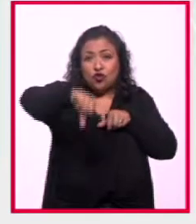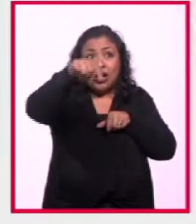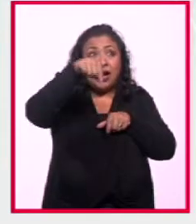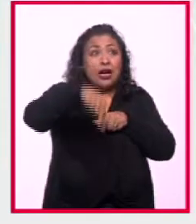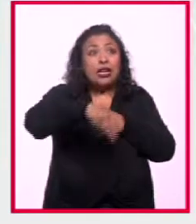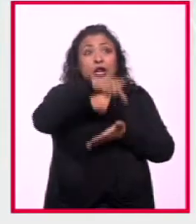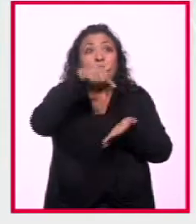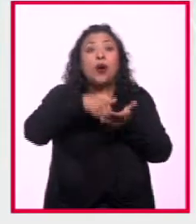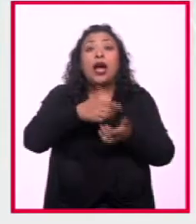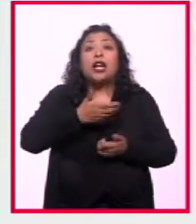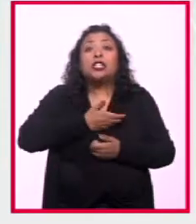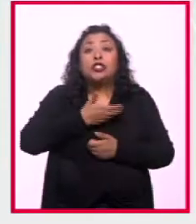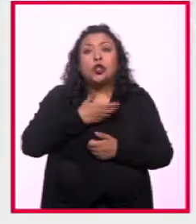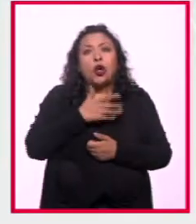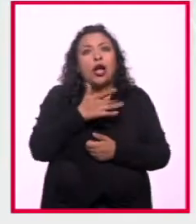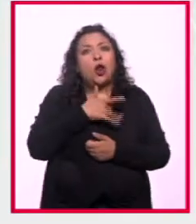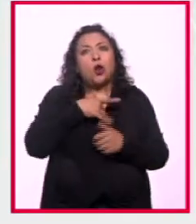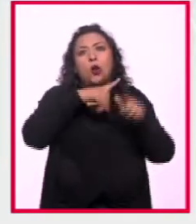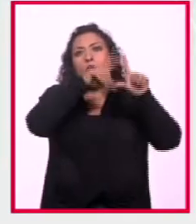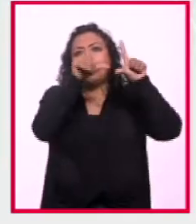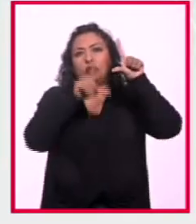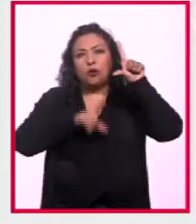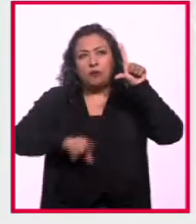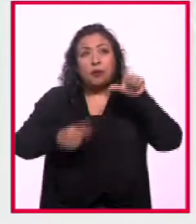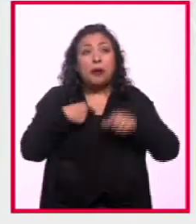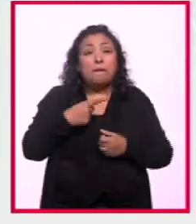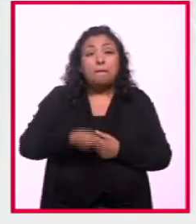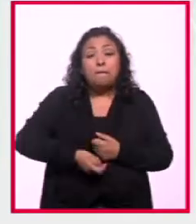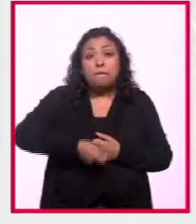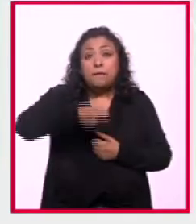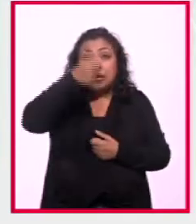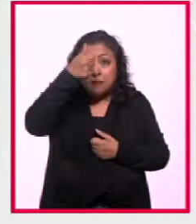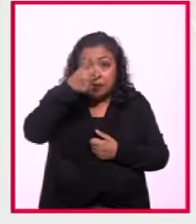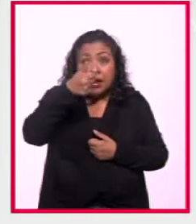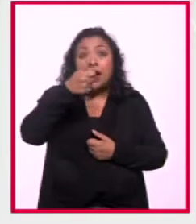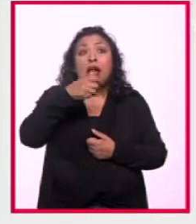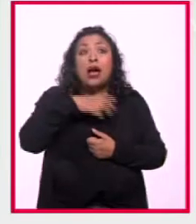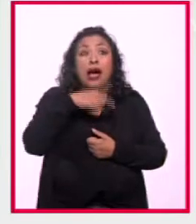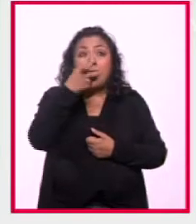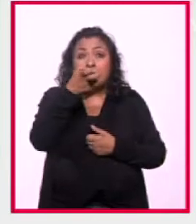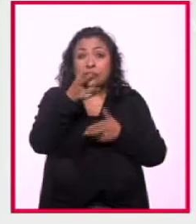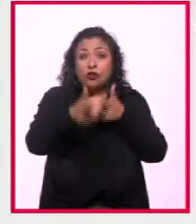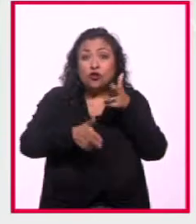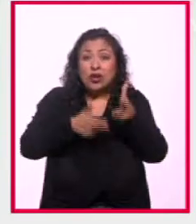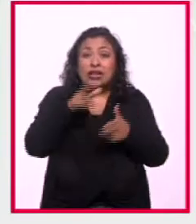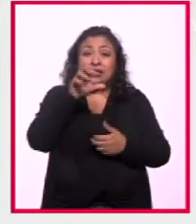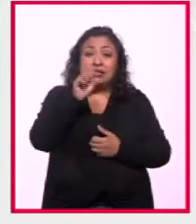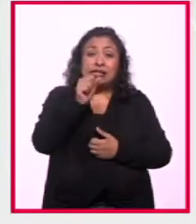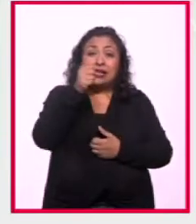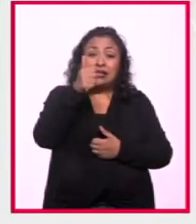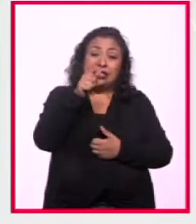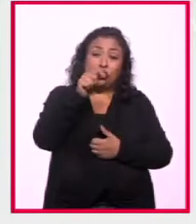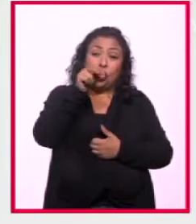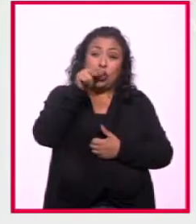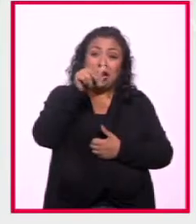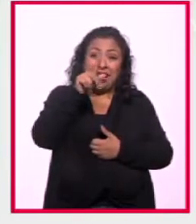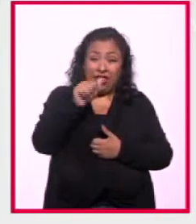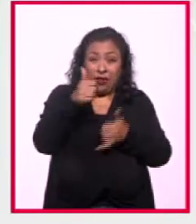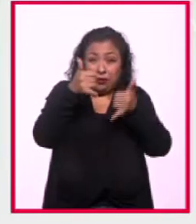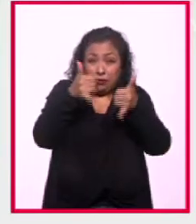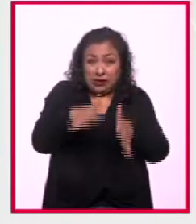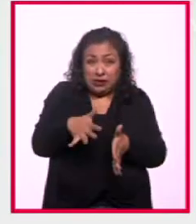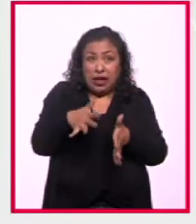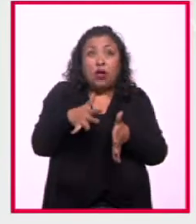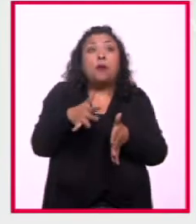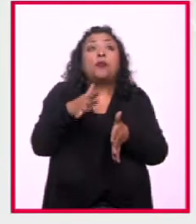en el corazón del país y la primera vez que una locomotora de 66 toneladas con sus carros va a